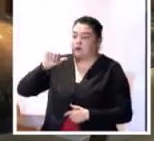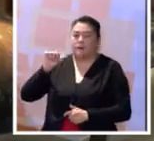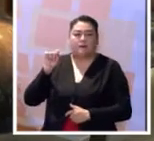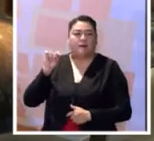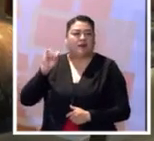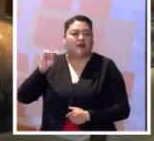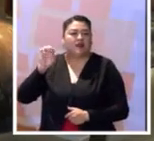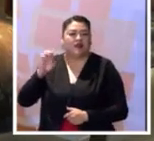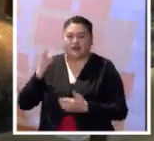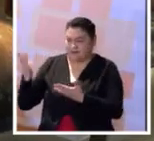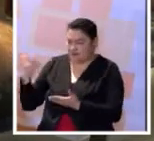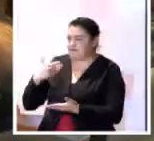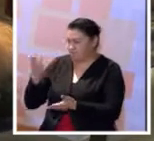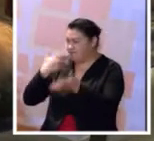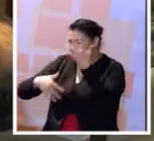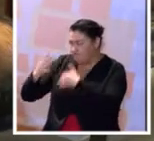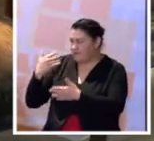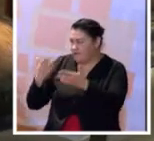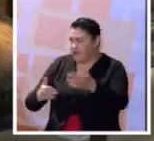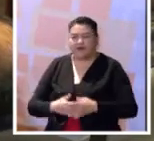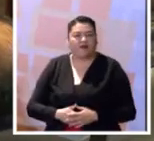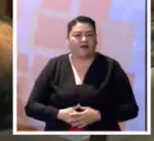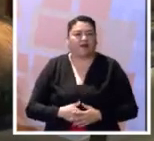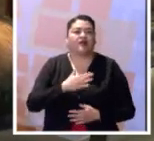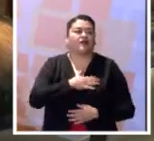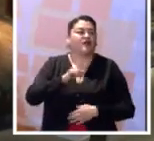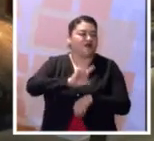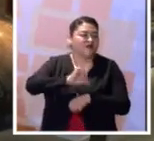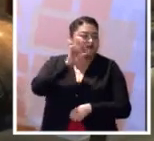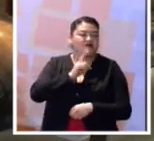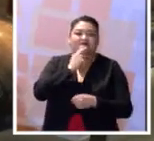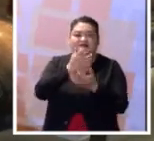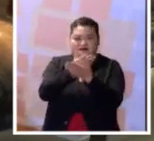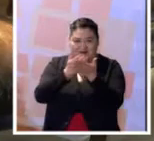Muchas gracias. Muy buenos días a todas y todos ustedes.